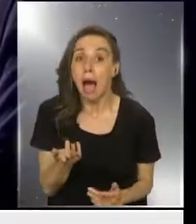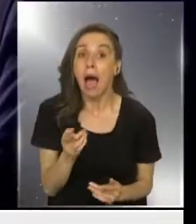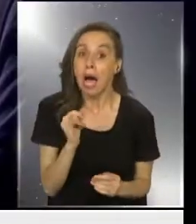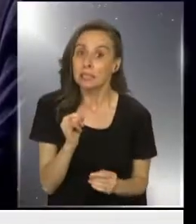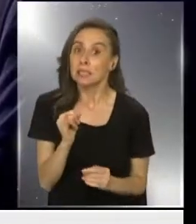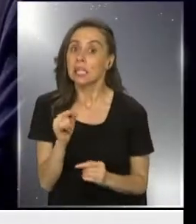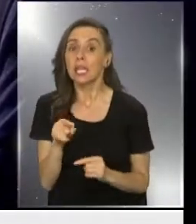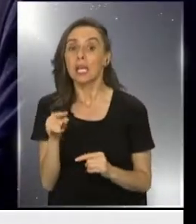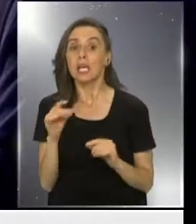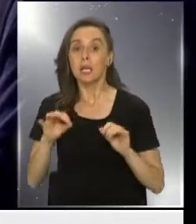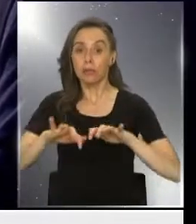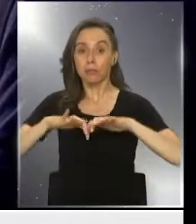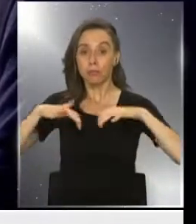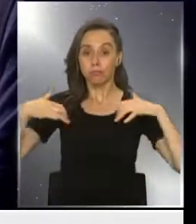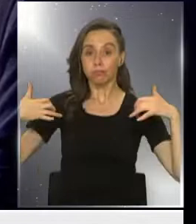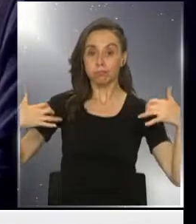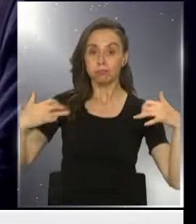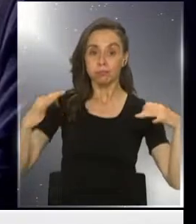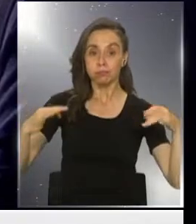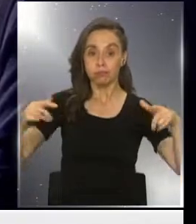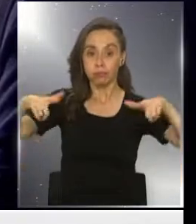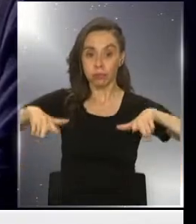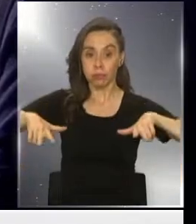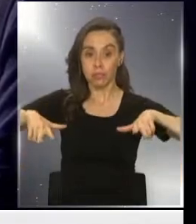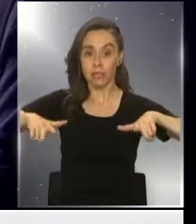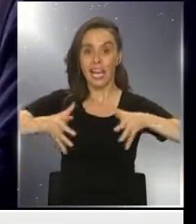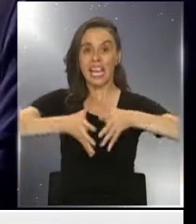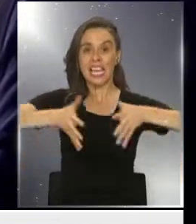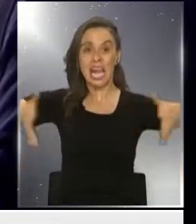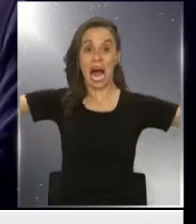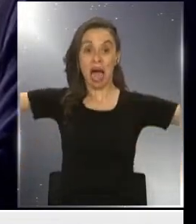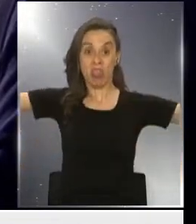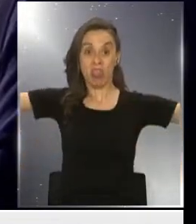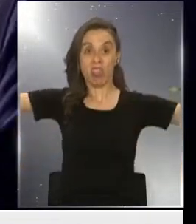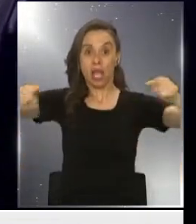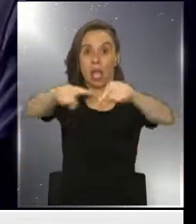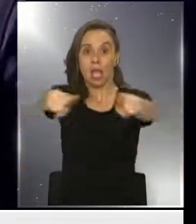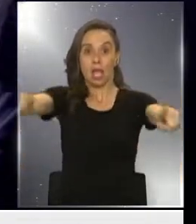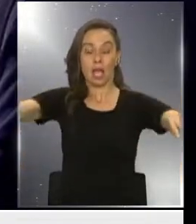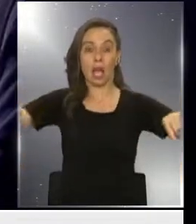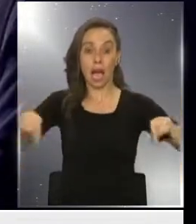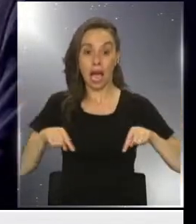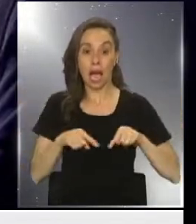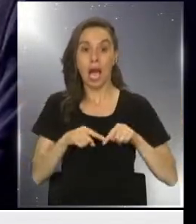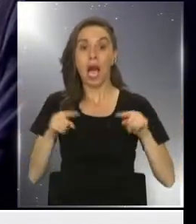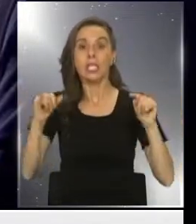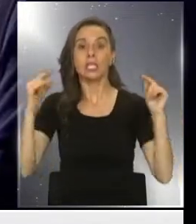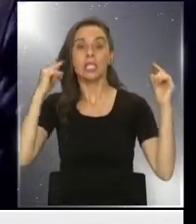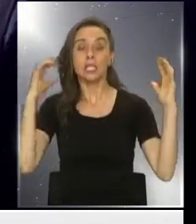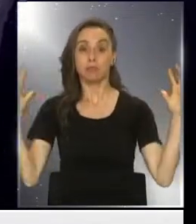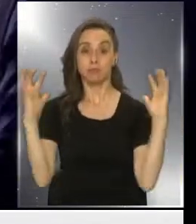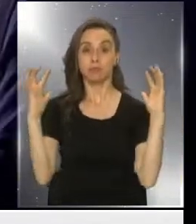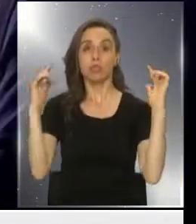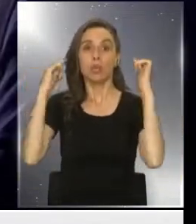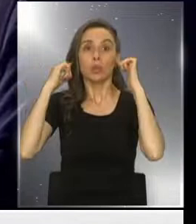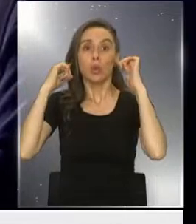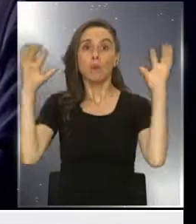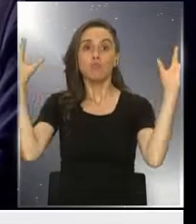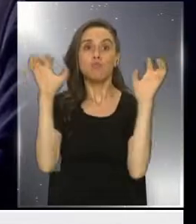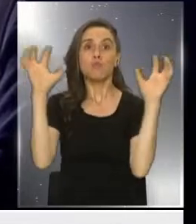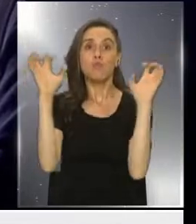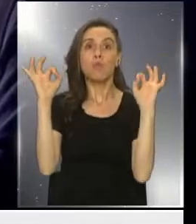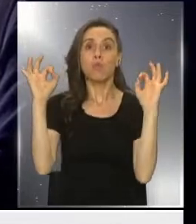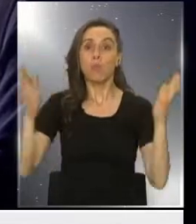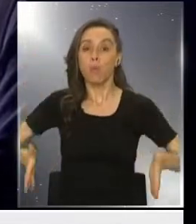cumplía con el hecho de que era amplio, muy grande, y acústicamente estaba preparada, los muros